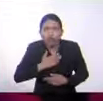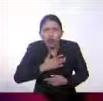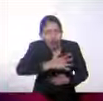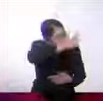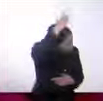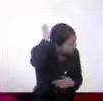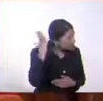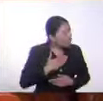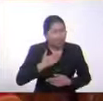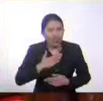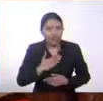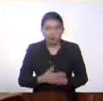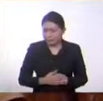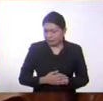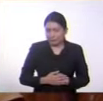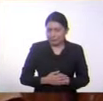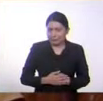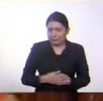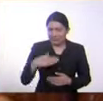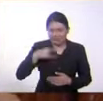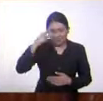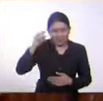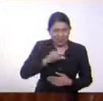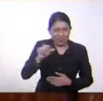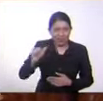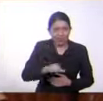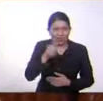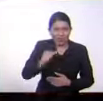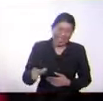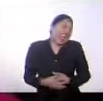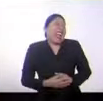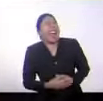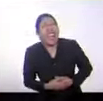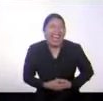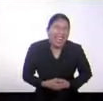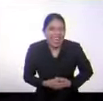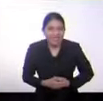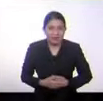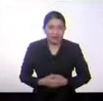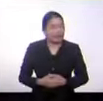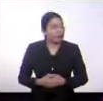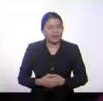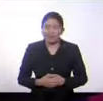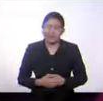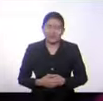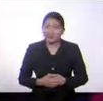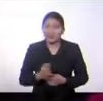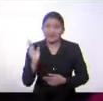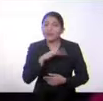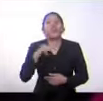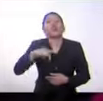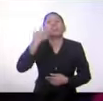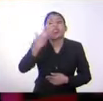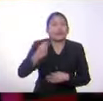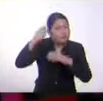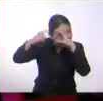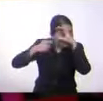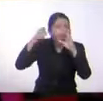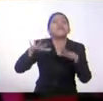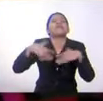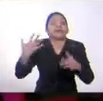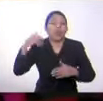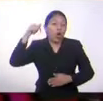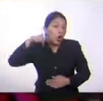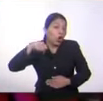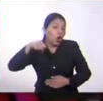Ay. Pensé que te llamabas Churrasco. Ay, ¿ya decidió qué vamos a documentar hoy? Vamos a